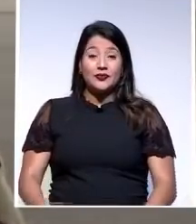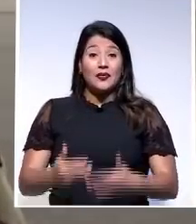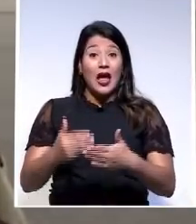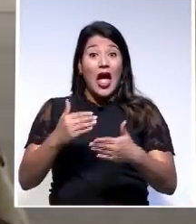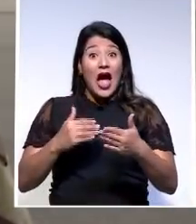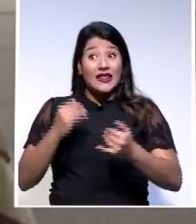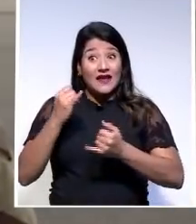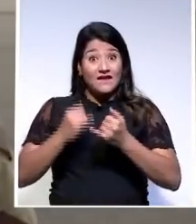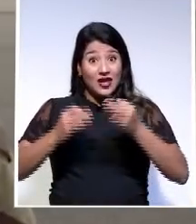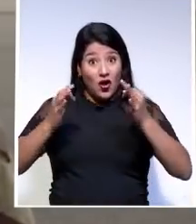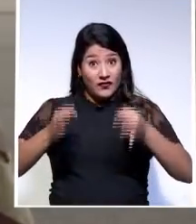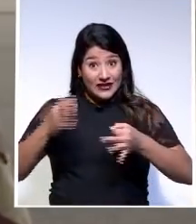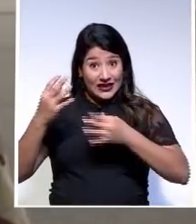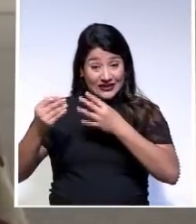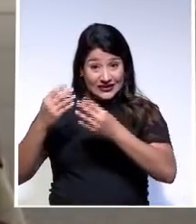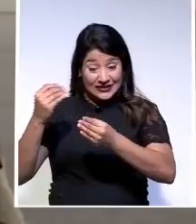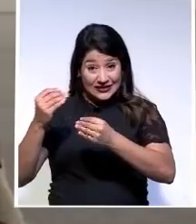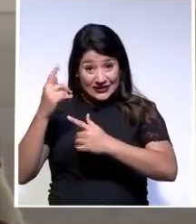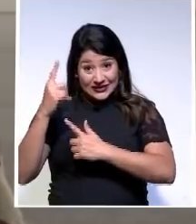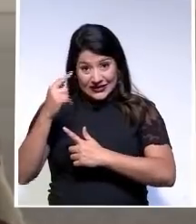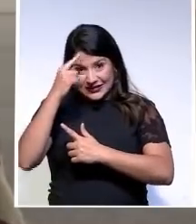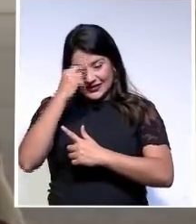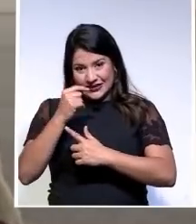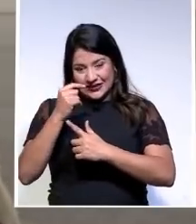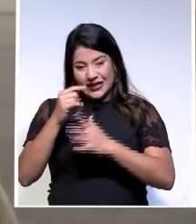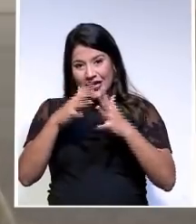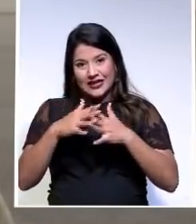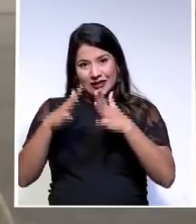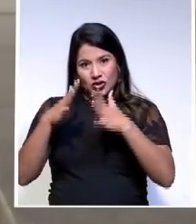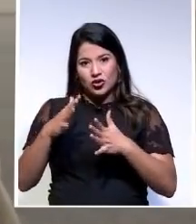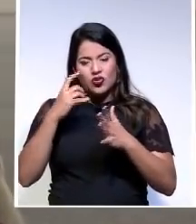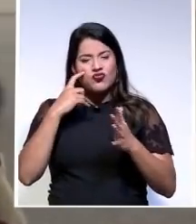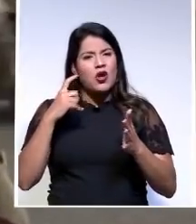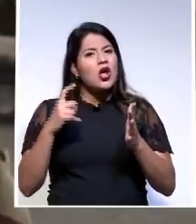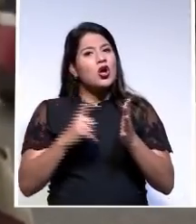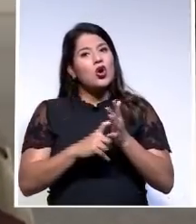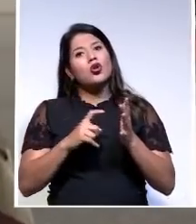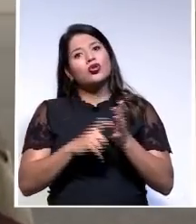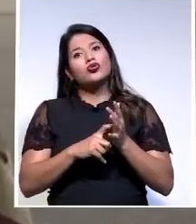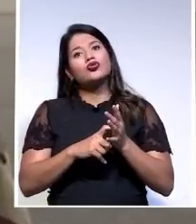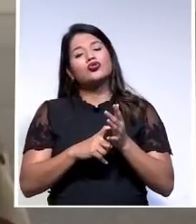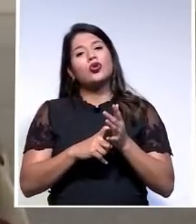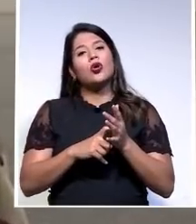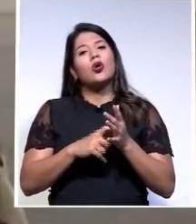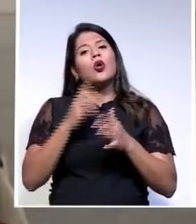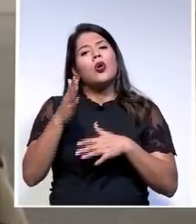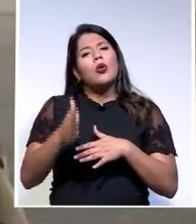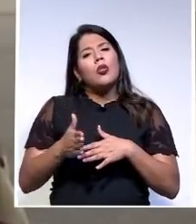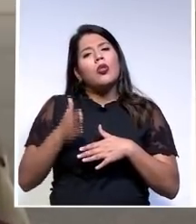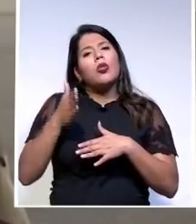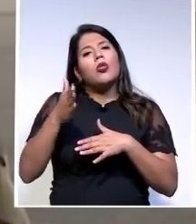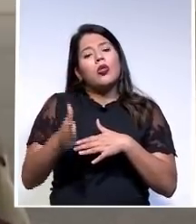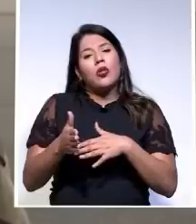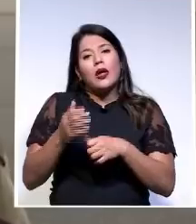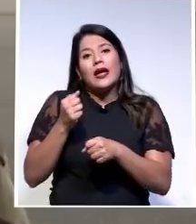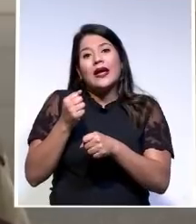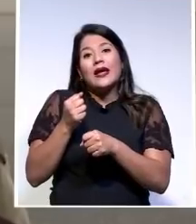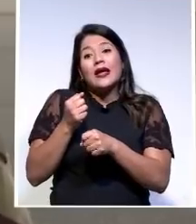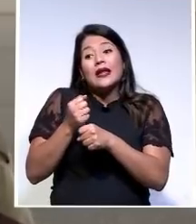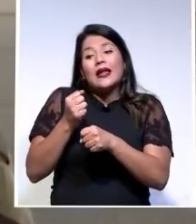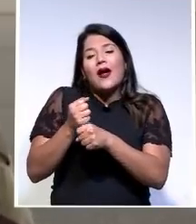de la retirada, el general de brigada Josh Olsen reconocía una ralentización temporal de las operaciones el domingo.